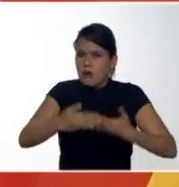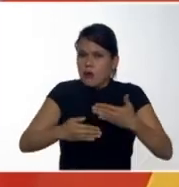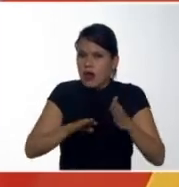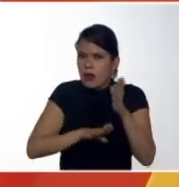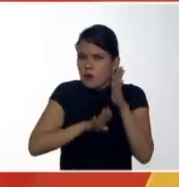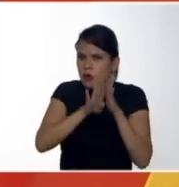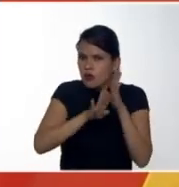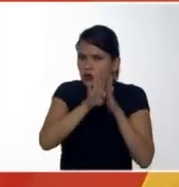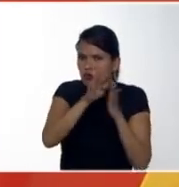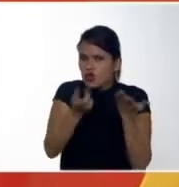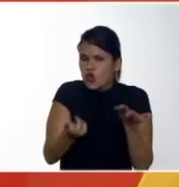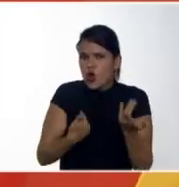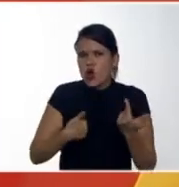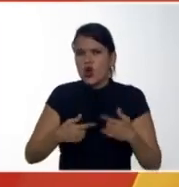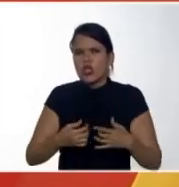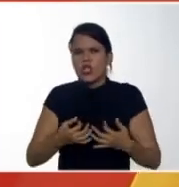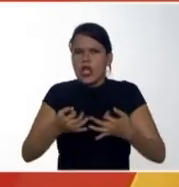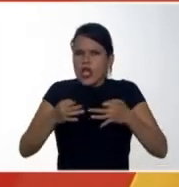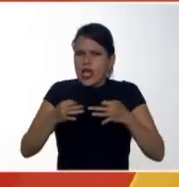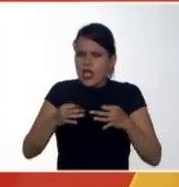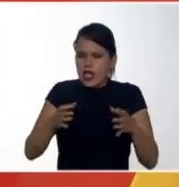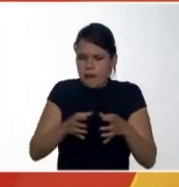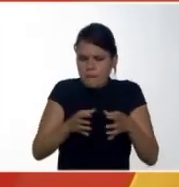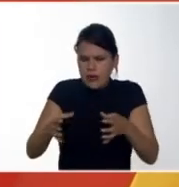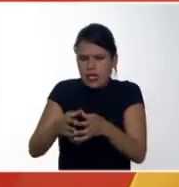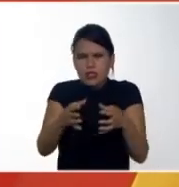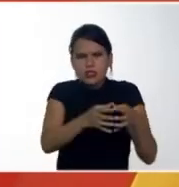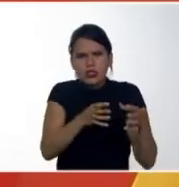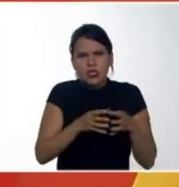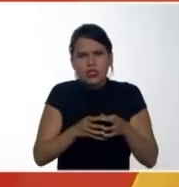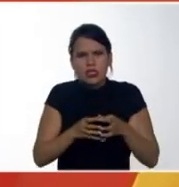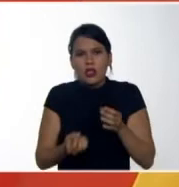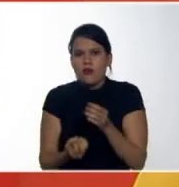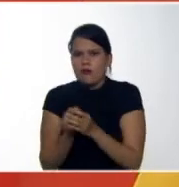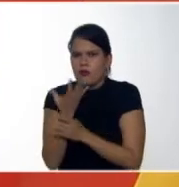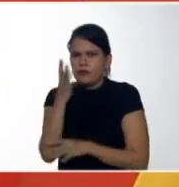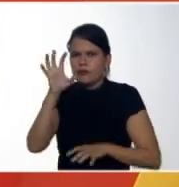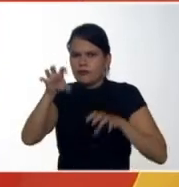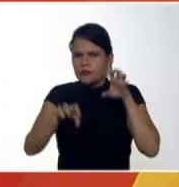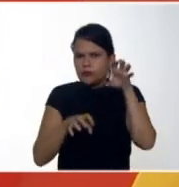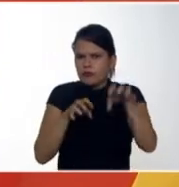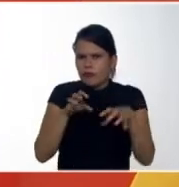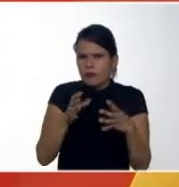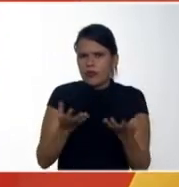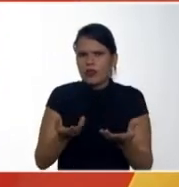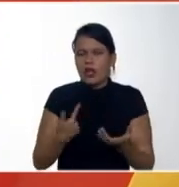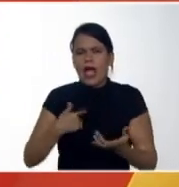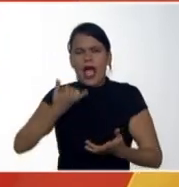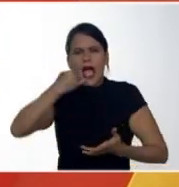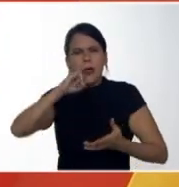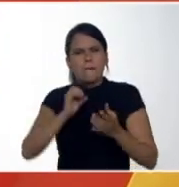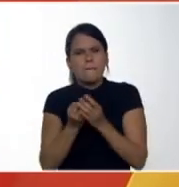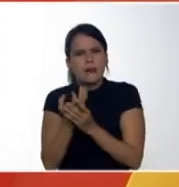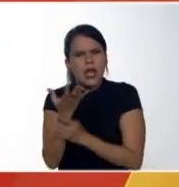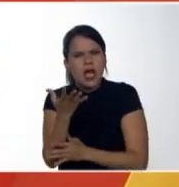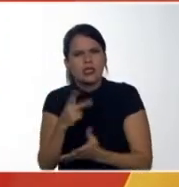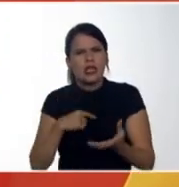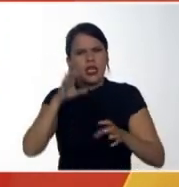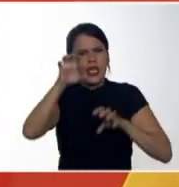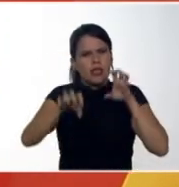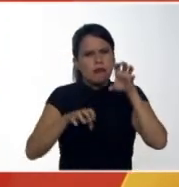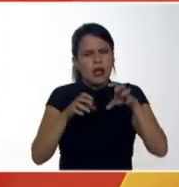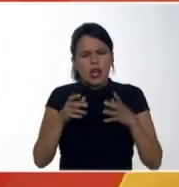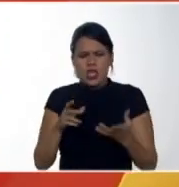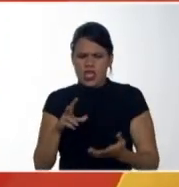especies, ya tanto humanas como animales y vegetales. Hay plantas, animales que